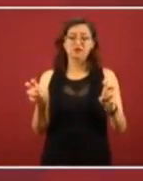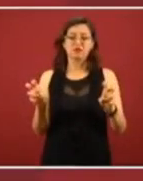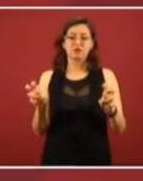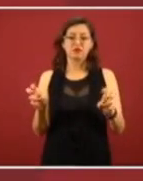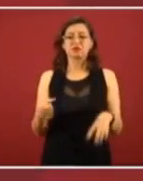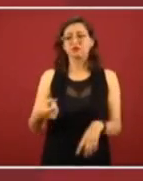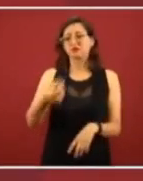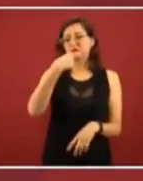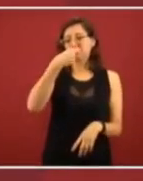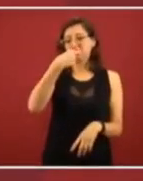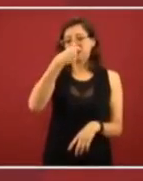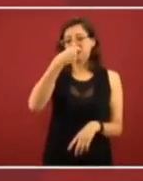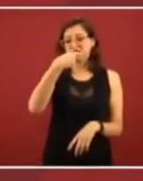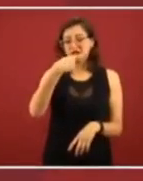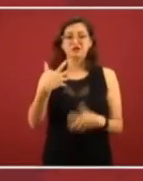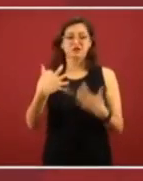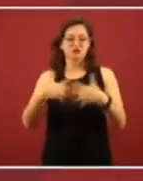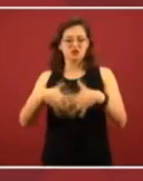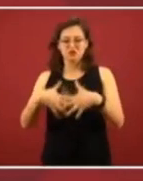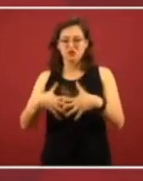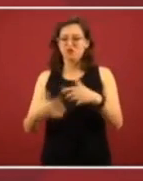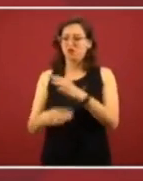de medicamentos y de equipos,